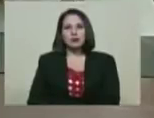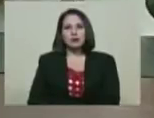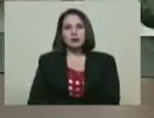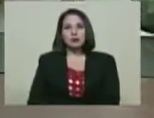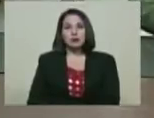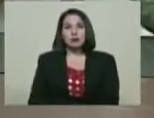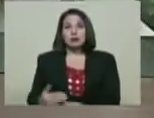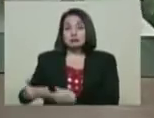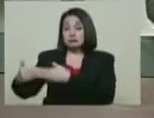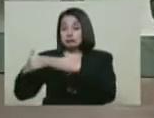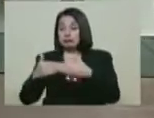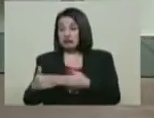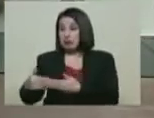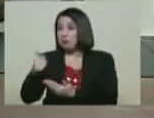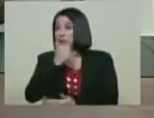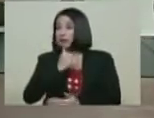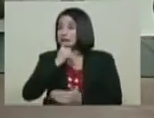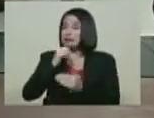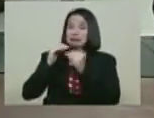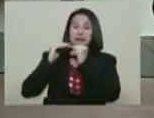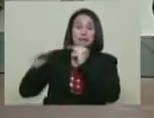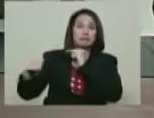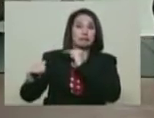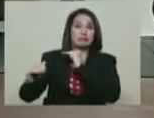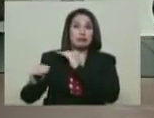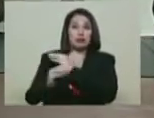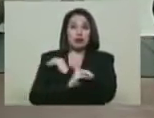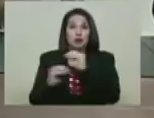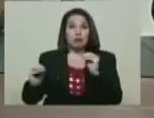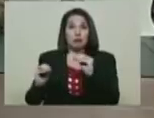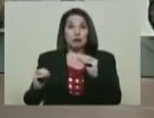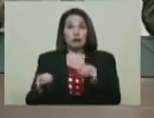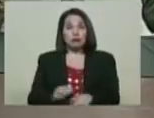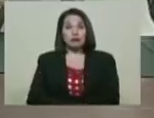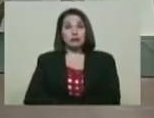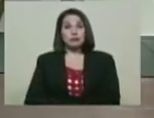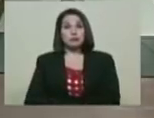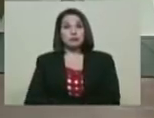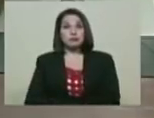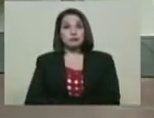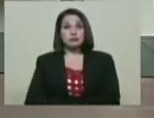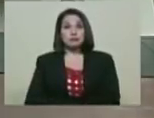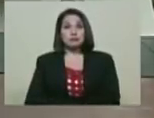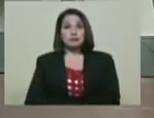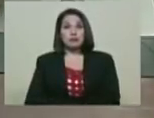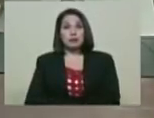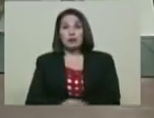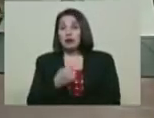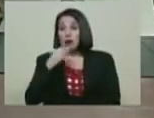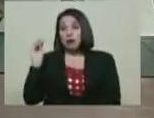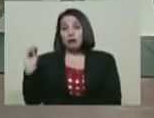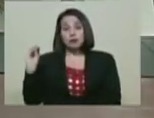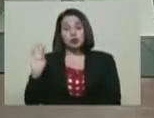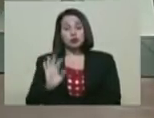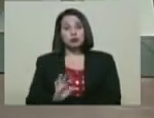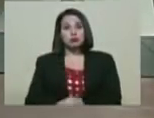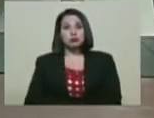Con el imperialismo nuestra paciencia está al límite ya. Mi paciencia está al límite ya con el imperialismo. Así se los digo.